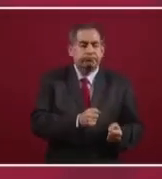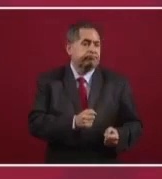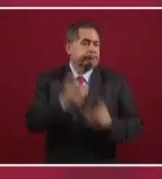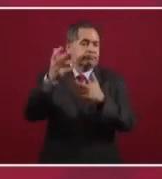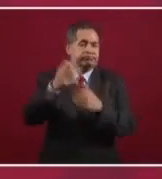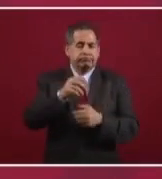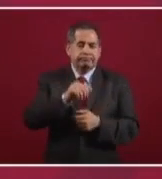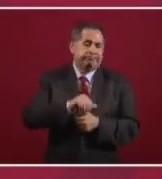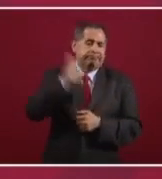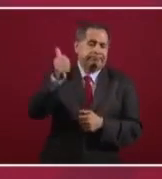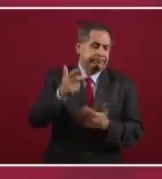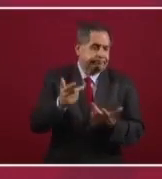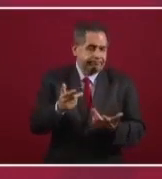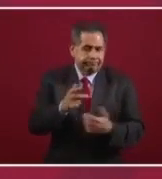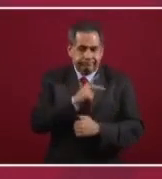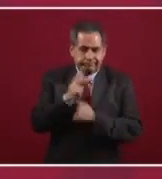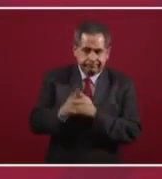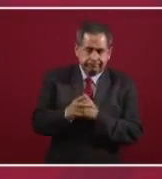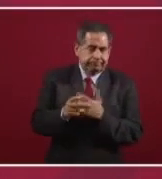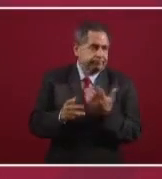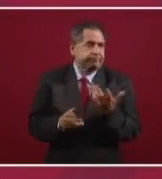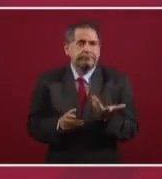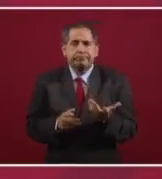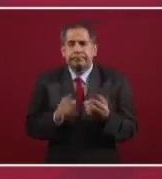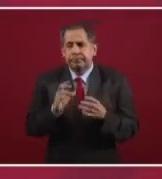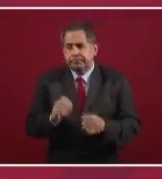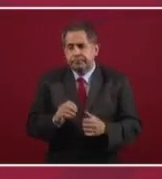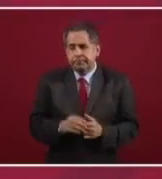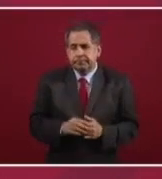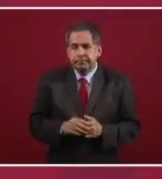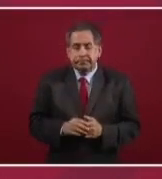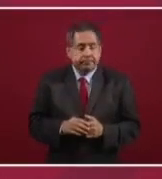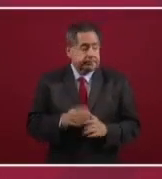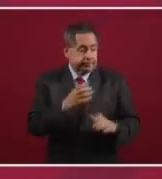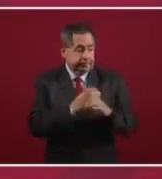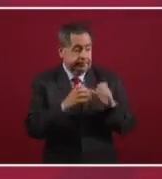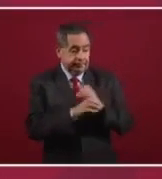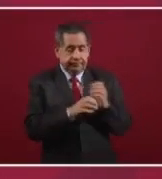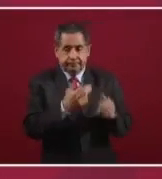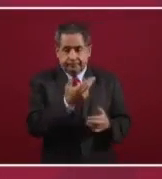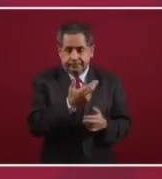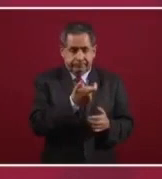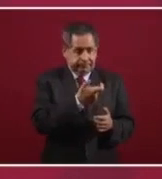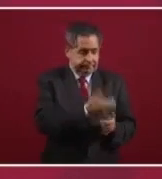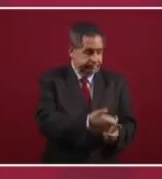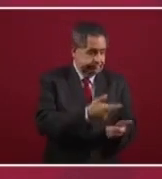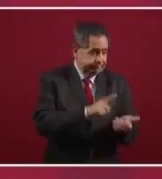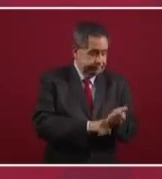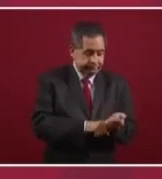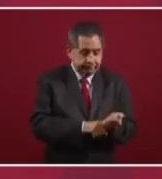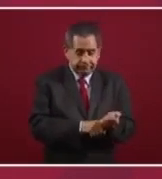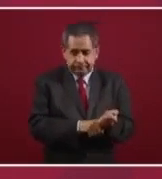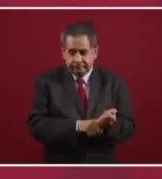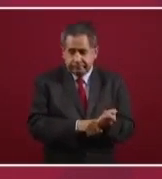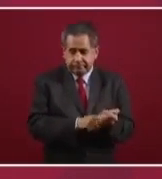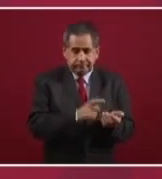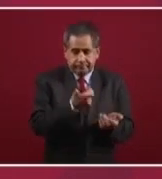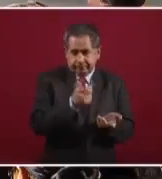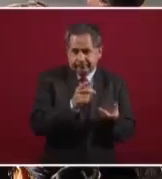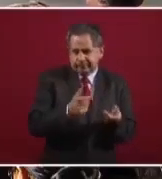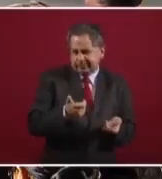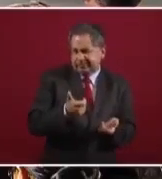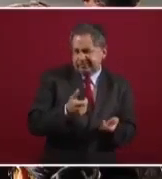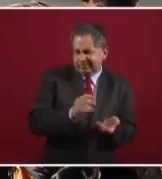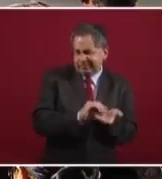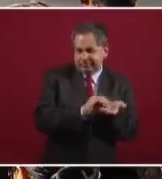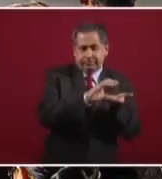se trasladen, o los recursos que significan estos bienes, el dinero que